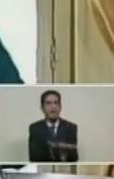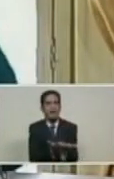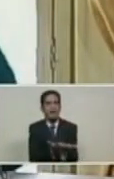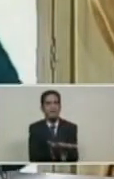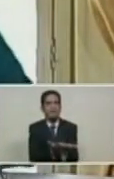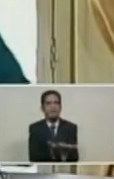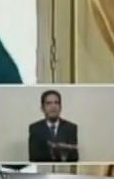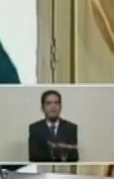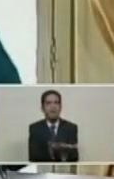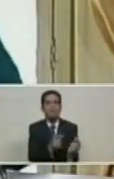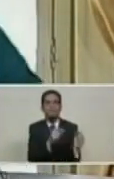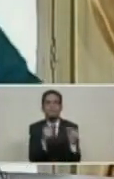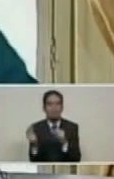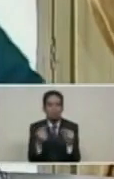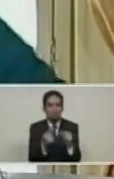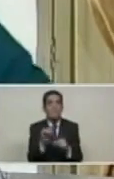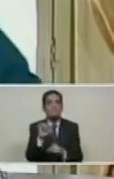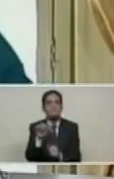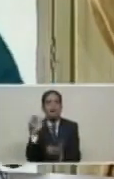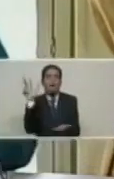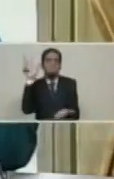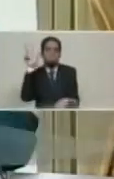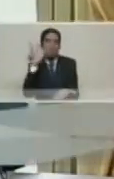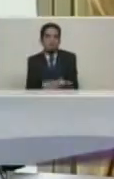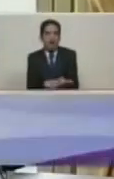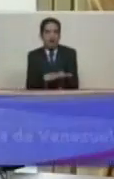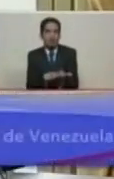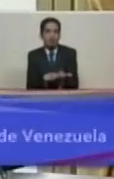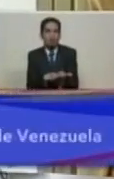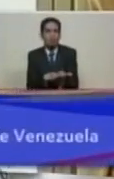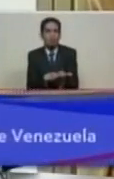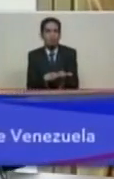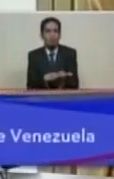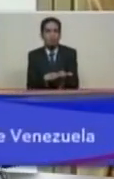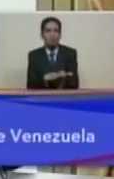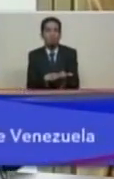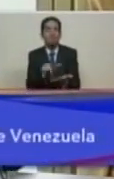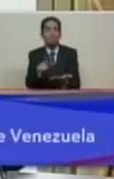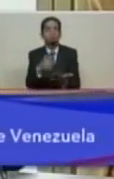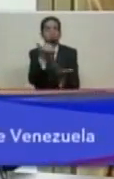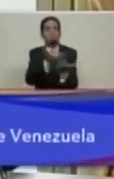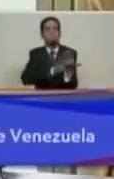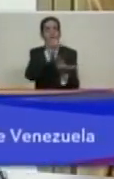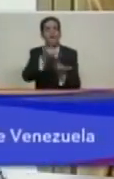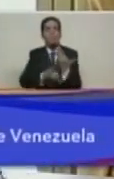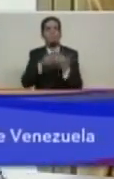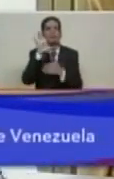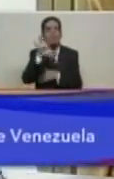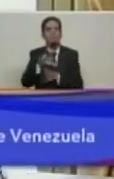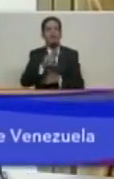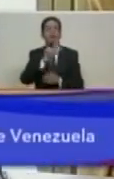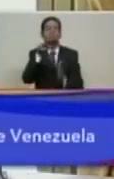sea discutido y aprobado constitucional y legalmente el plan de la patria